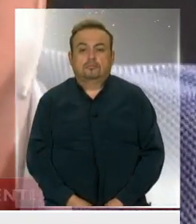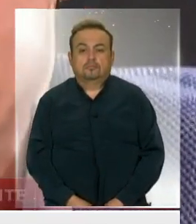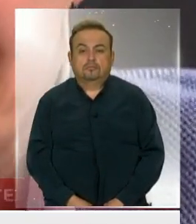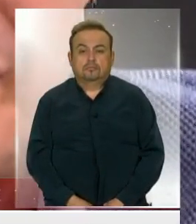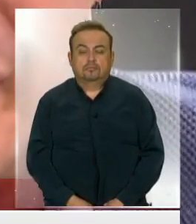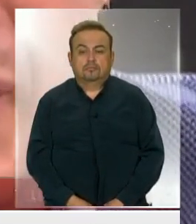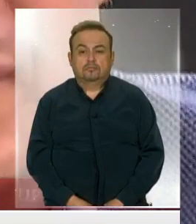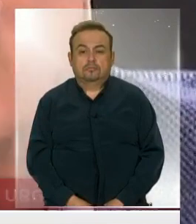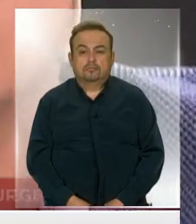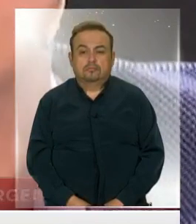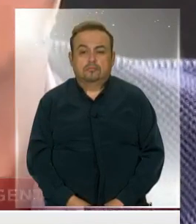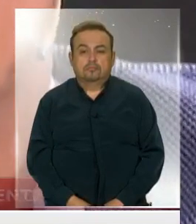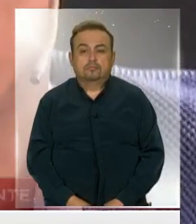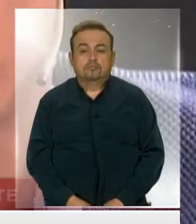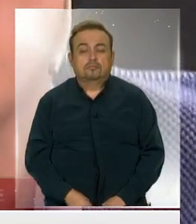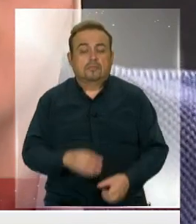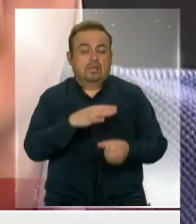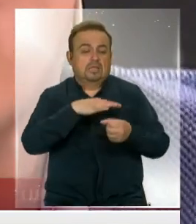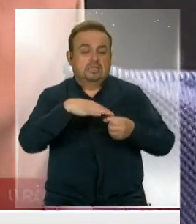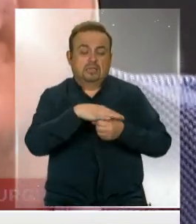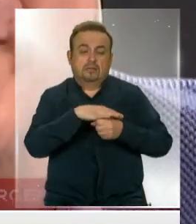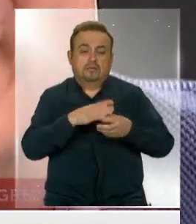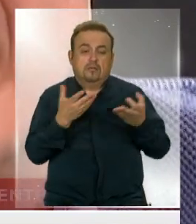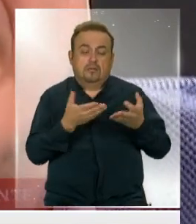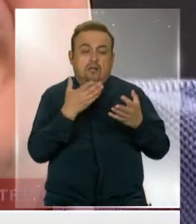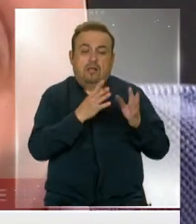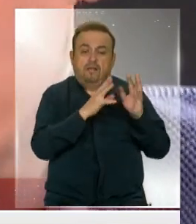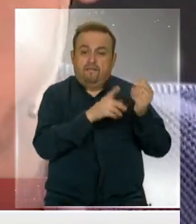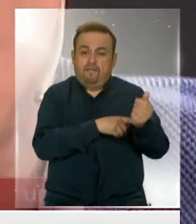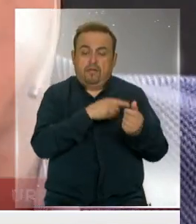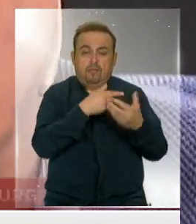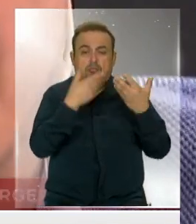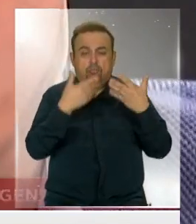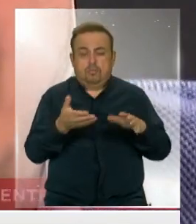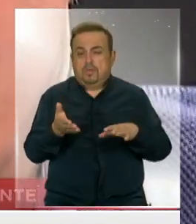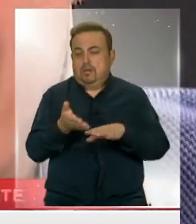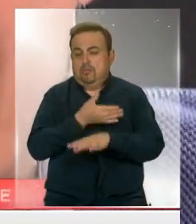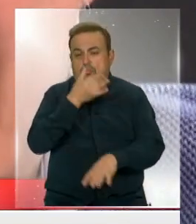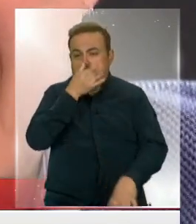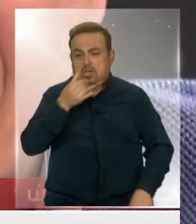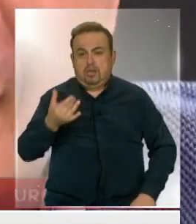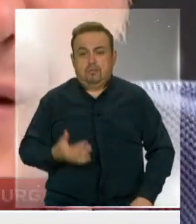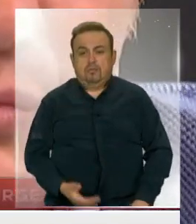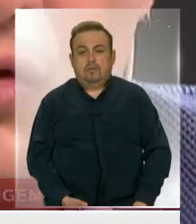a ver, circunstancias que han tenido que ver con lo familiar desde hace mucho tiempo,